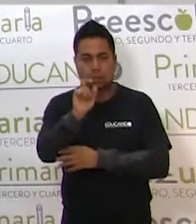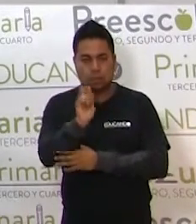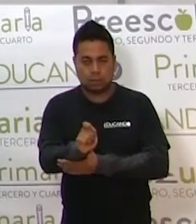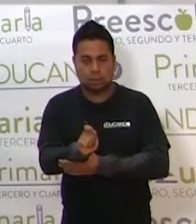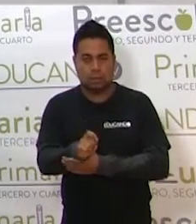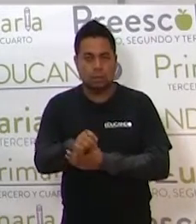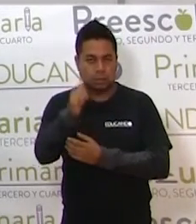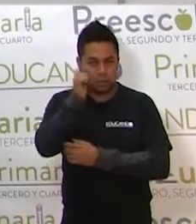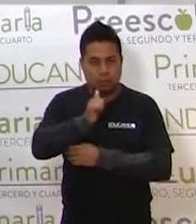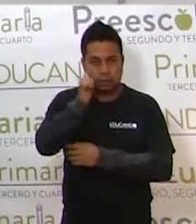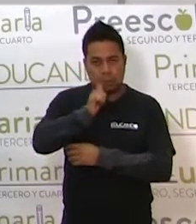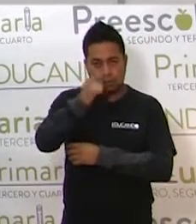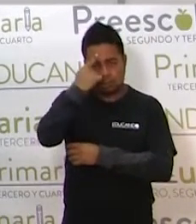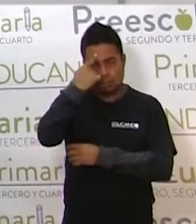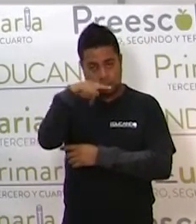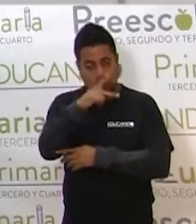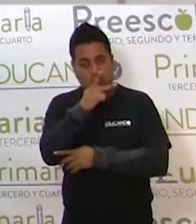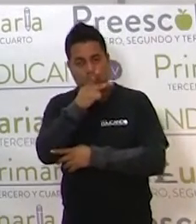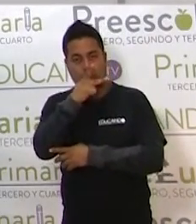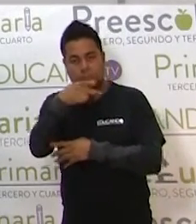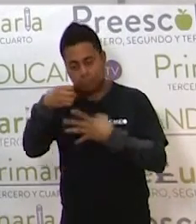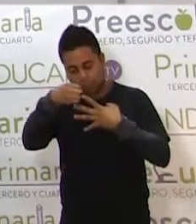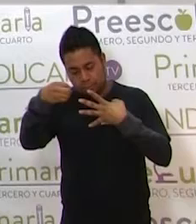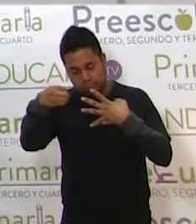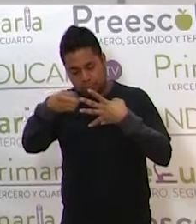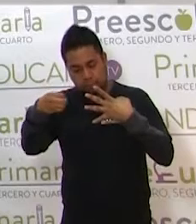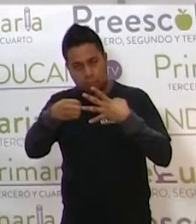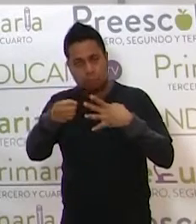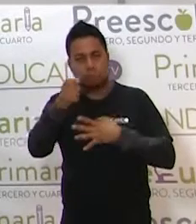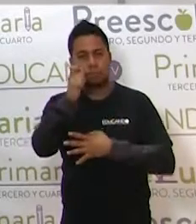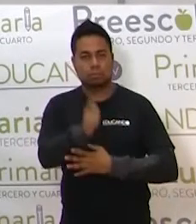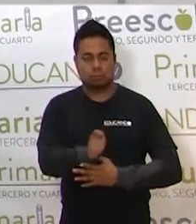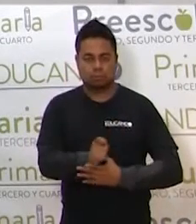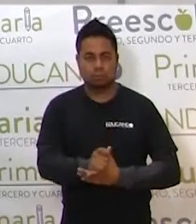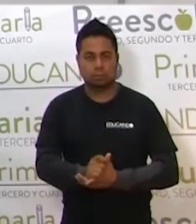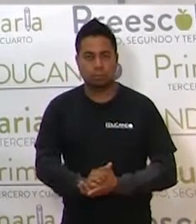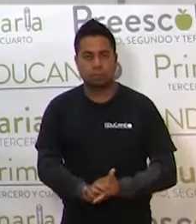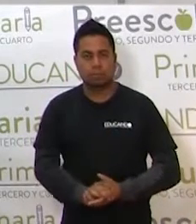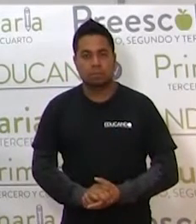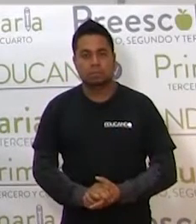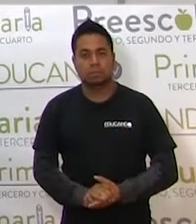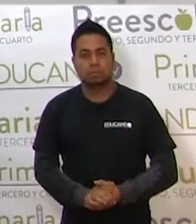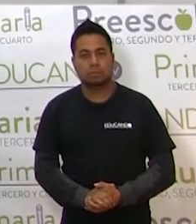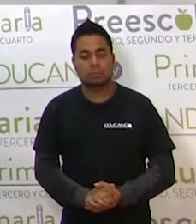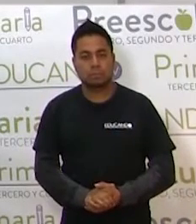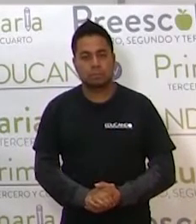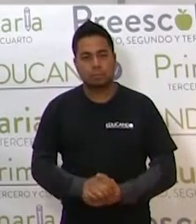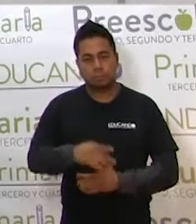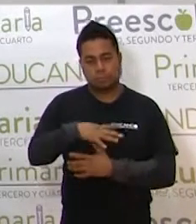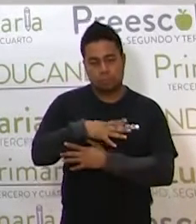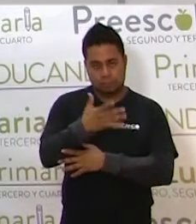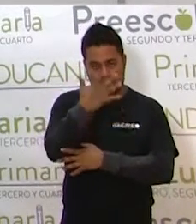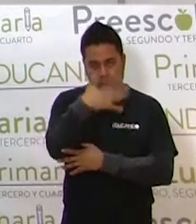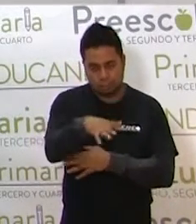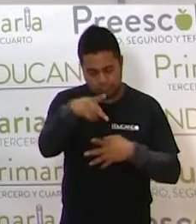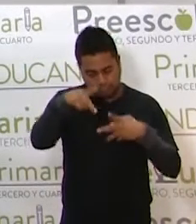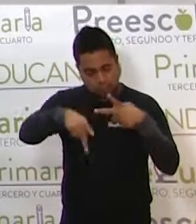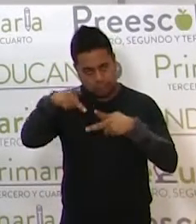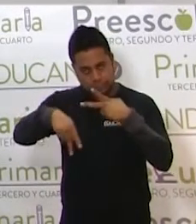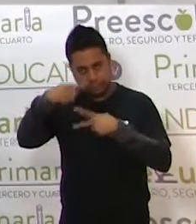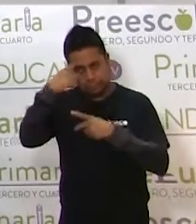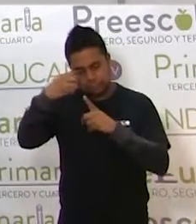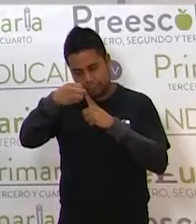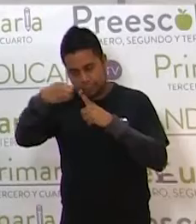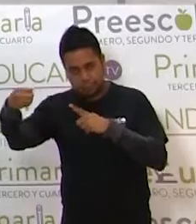nuestro verso va a pasar lo siguiente tenemos diez sílabas en el verso